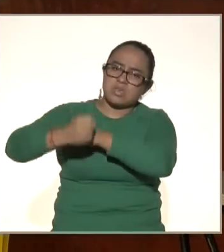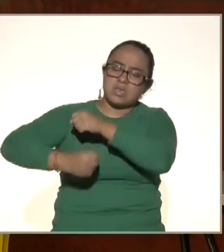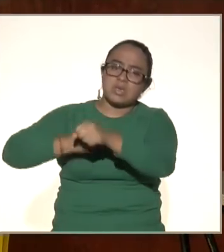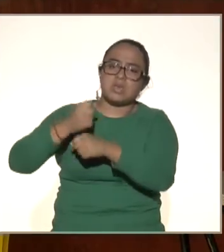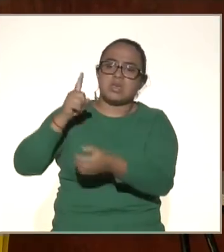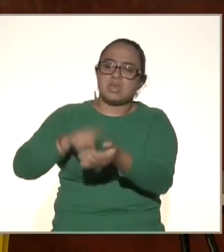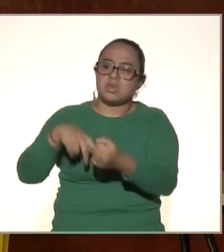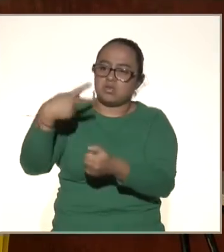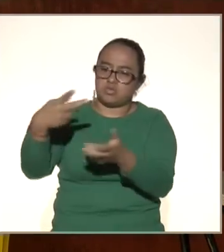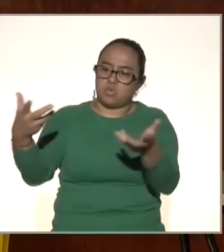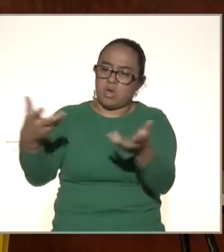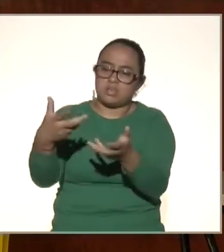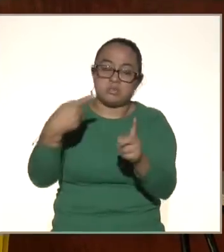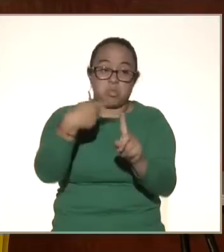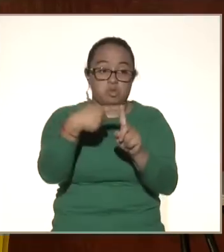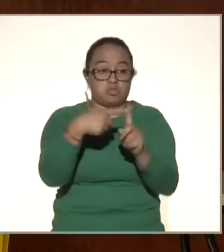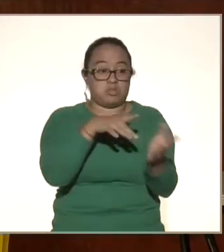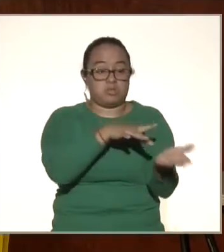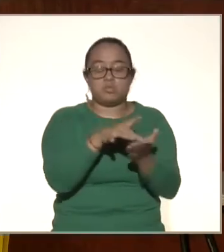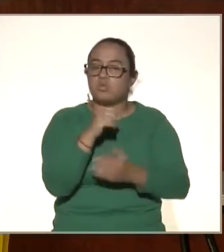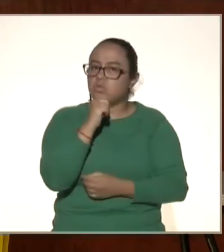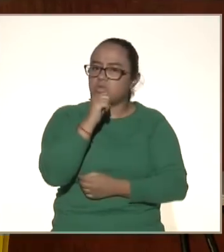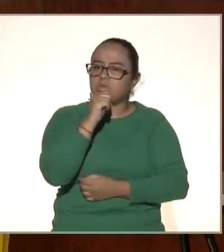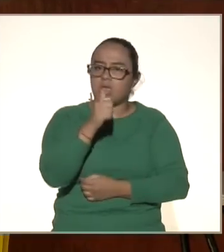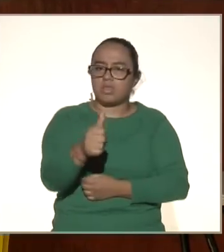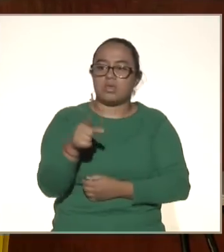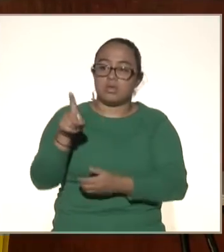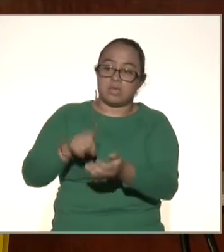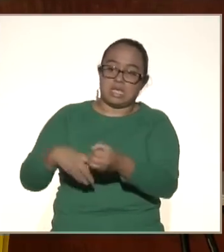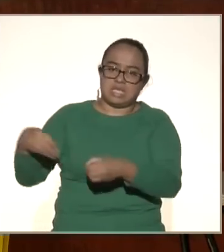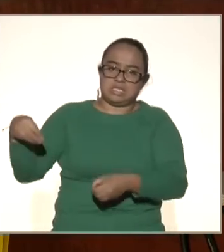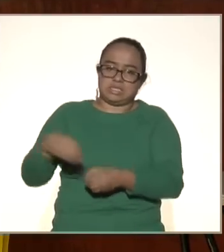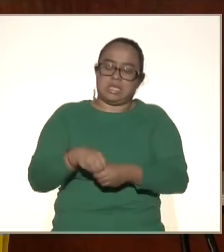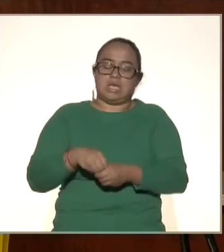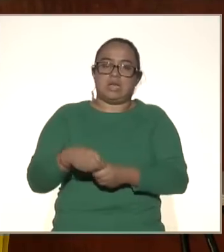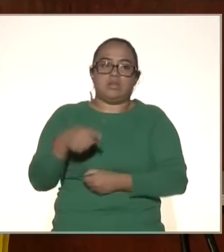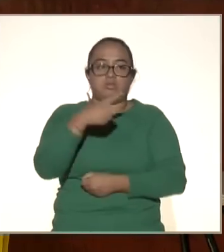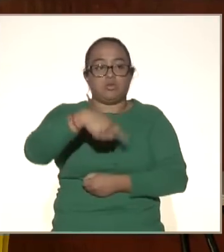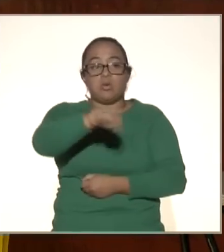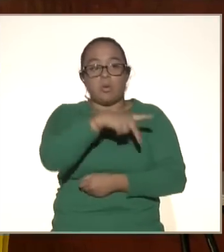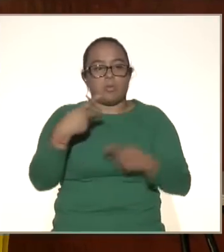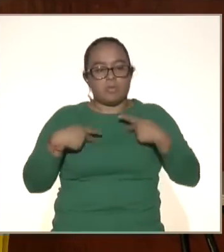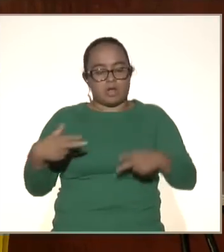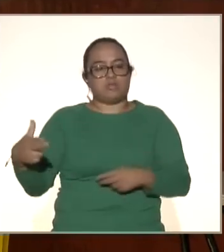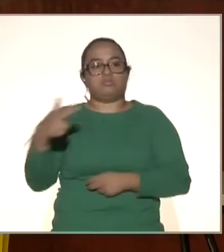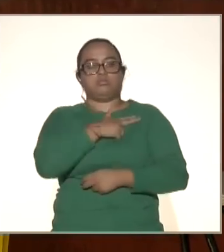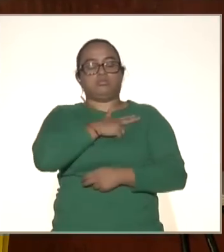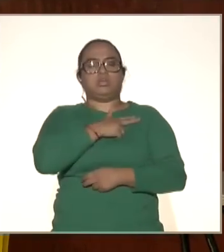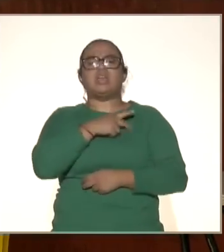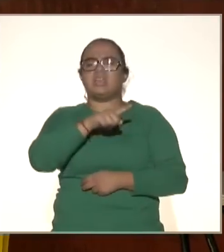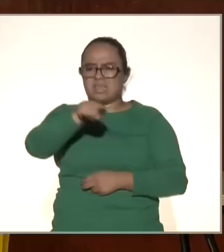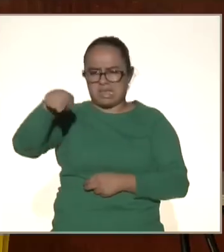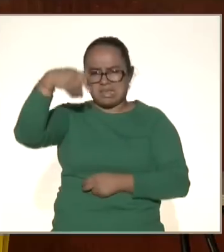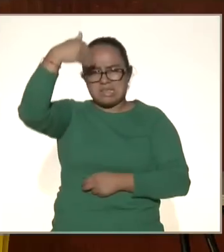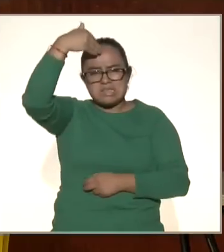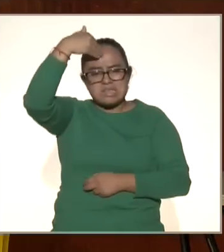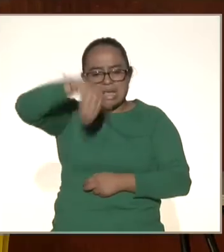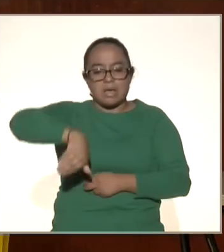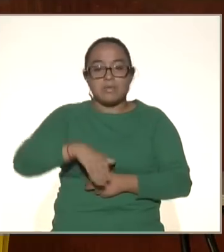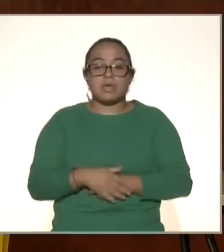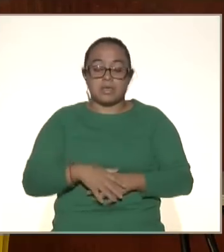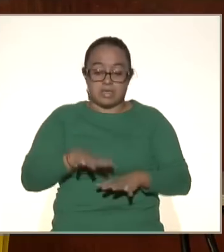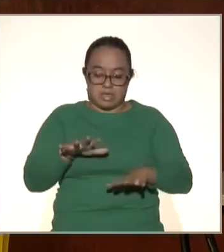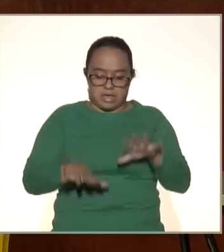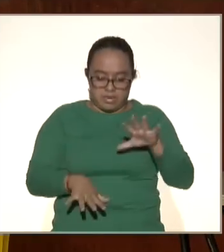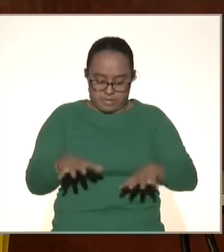las personas por generaciones. Secretos que lastiman por generaciones y que todos lo saben y que a veces ser esa